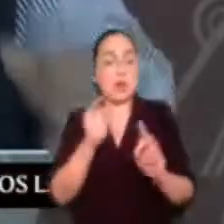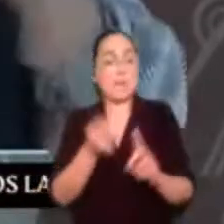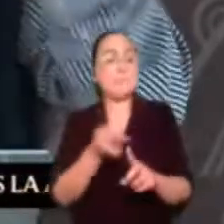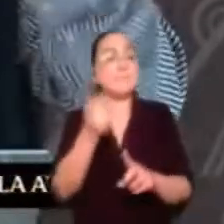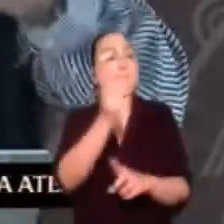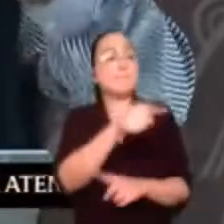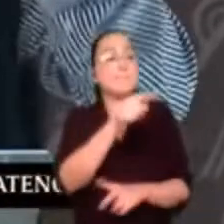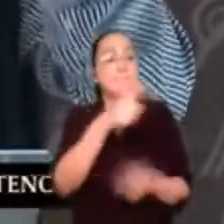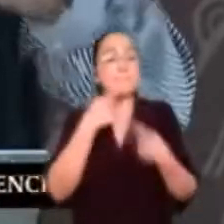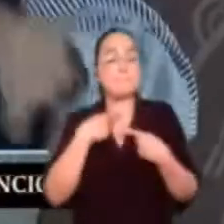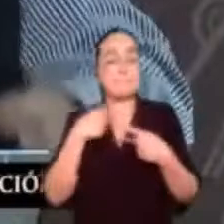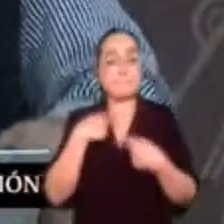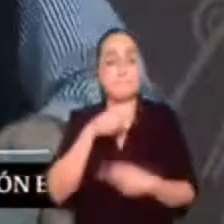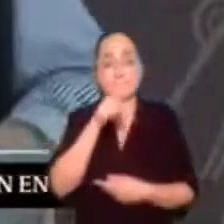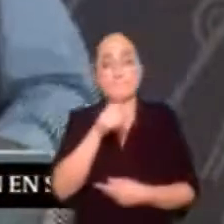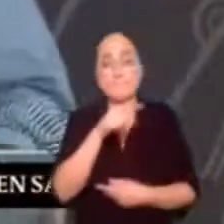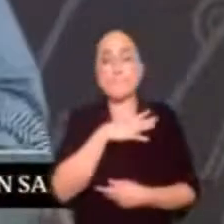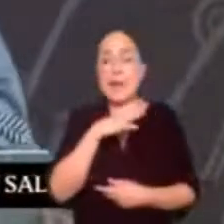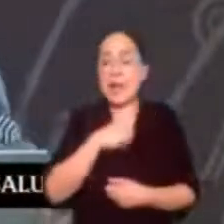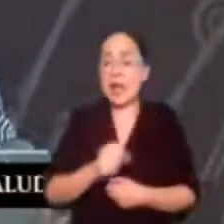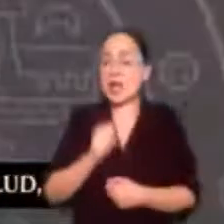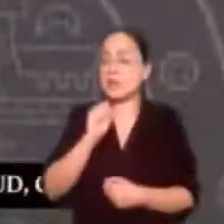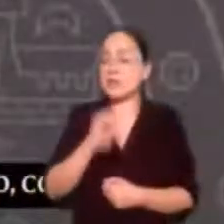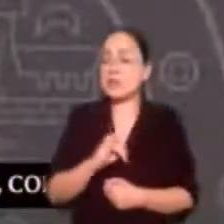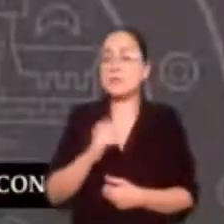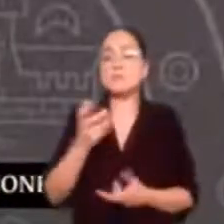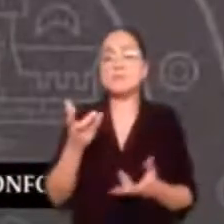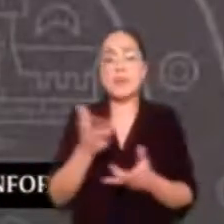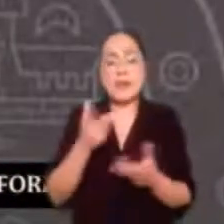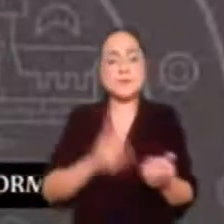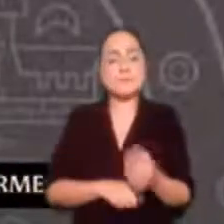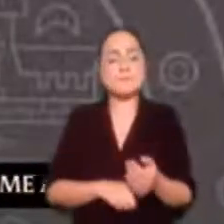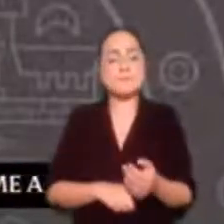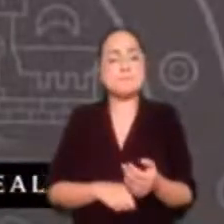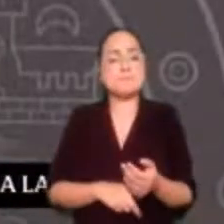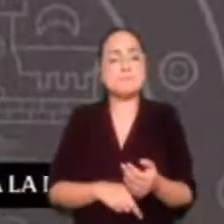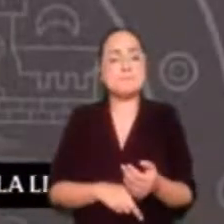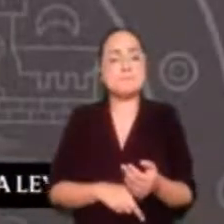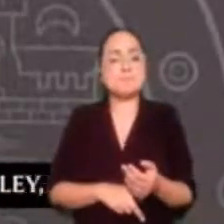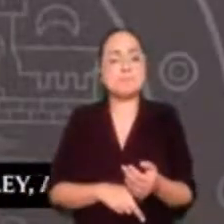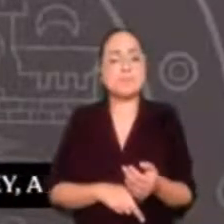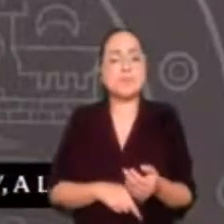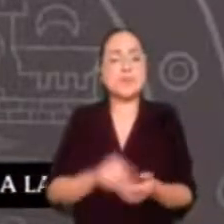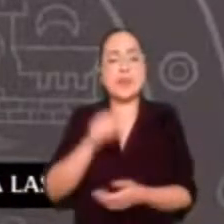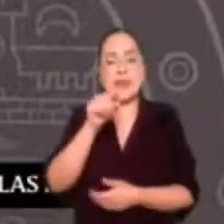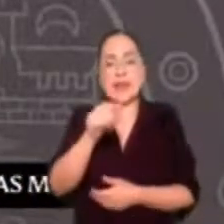Ellos han ido a eso, a decir incluso que desde ahí se financian